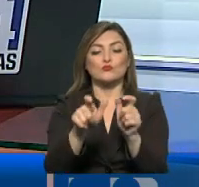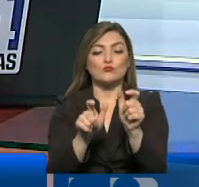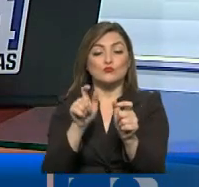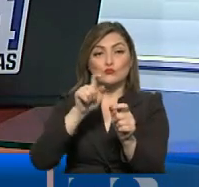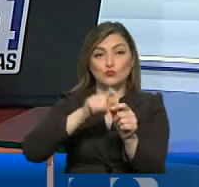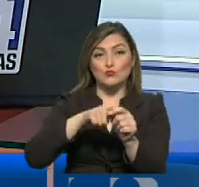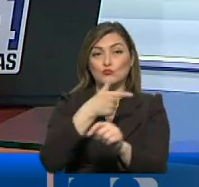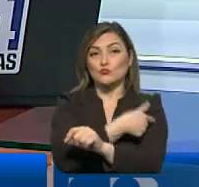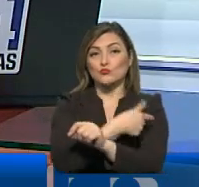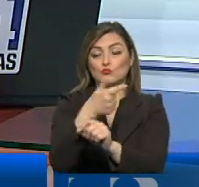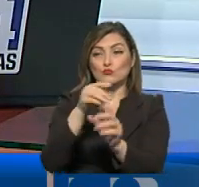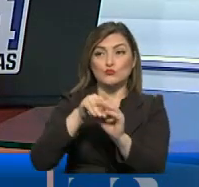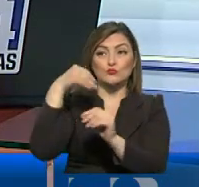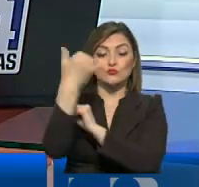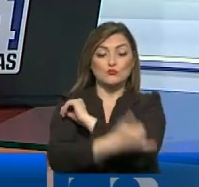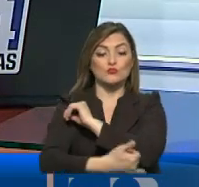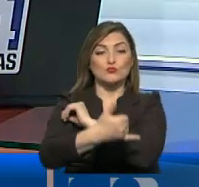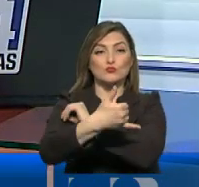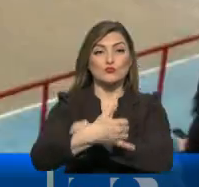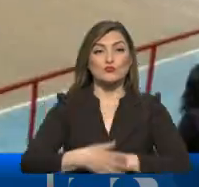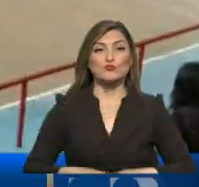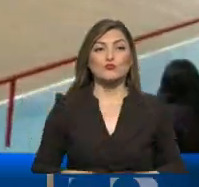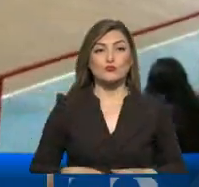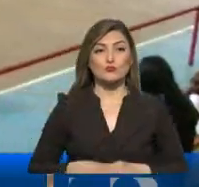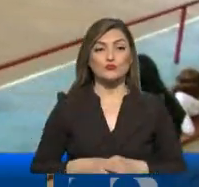fueron inoculadas en el extranjero.